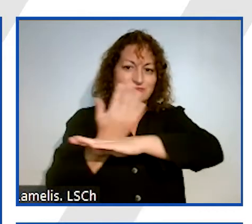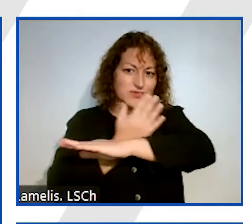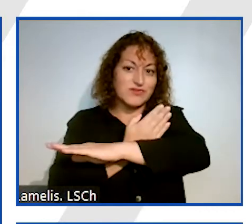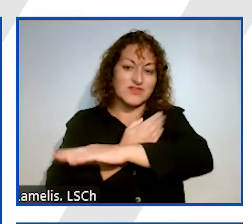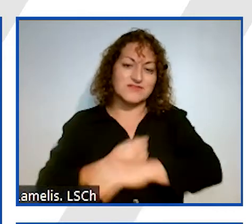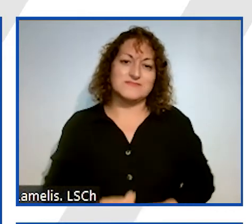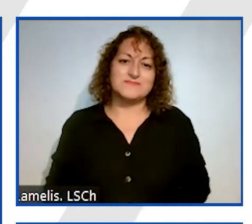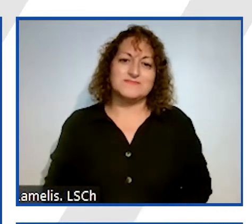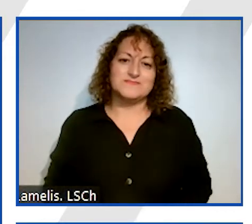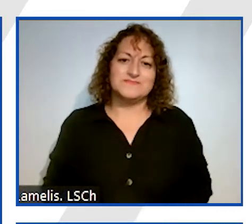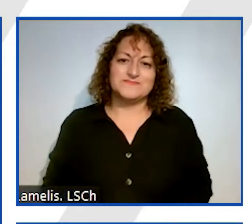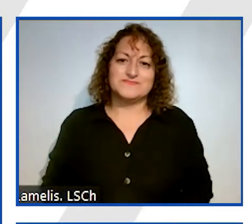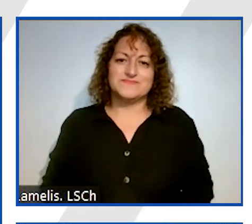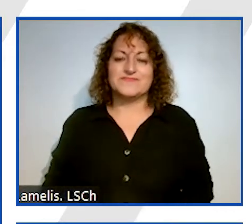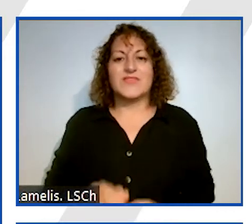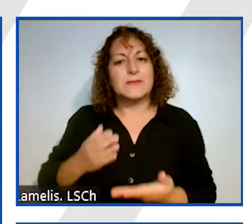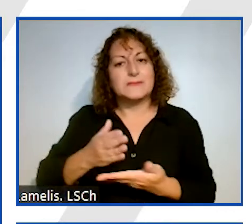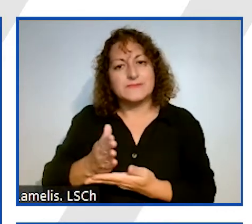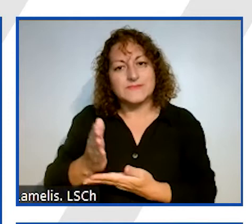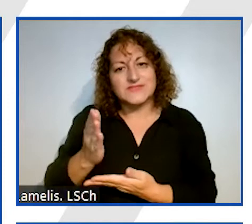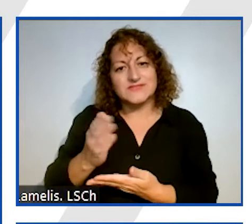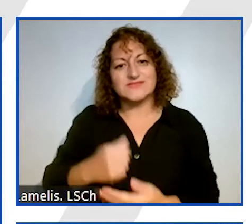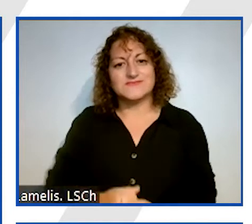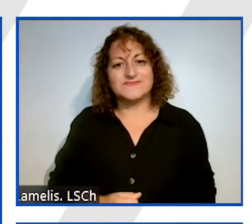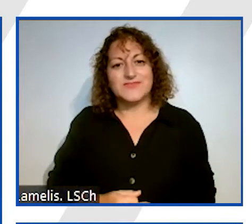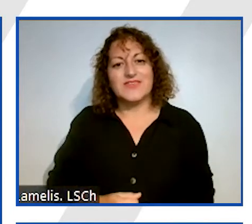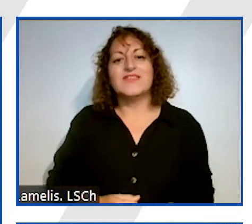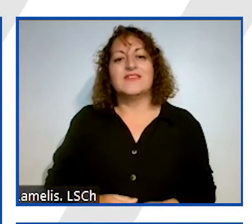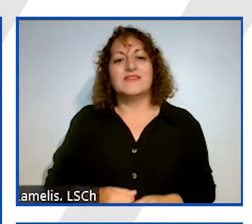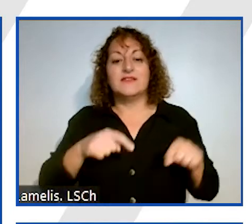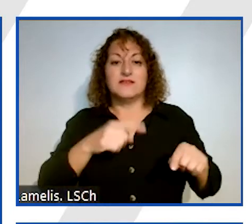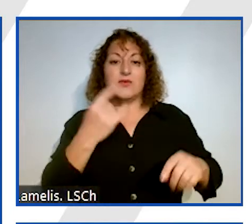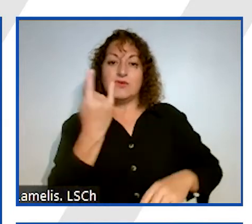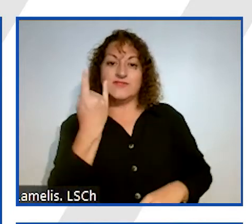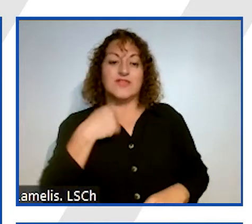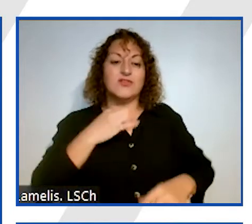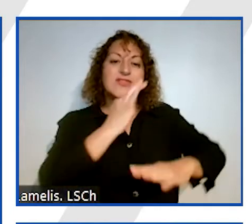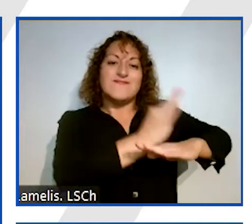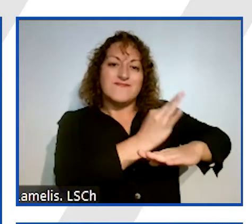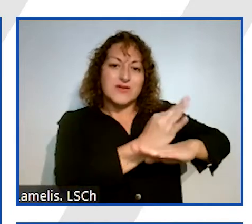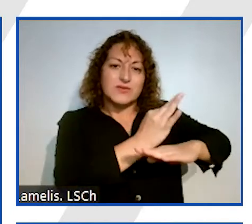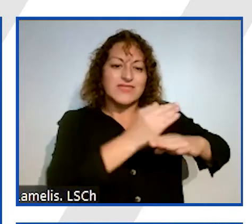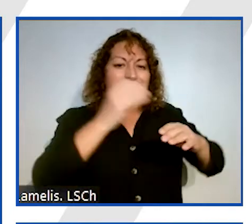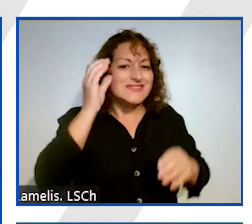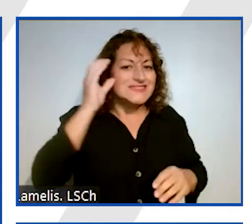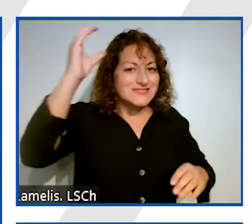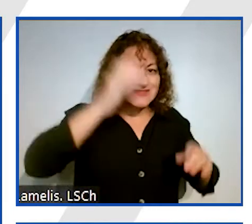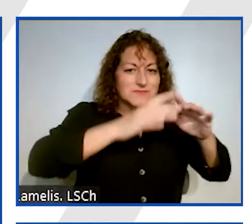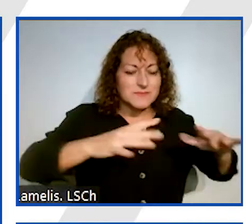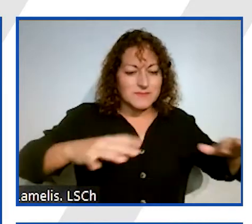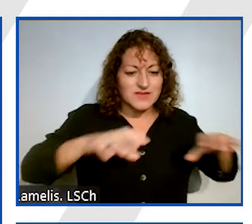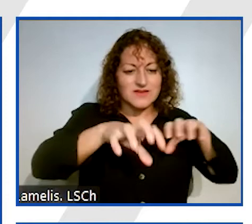a ver si empezamos. Y dentro de la universidad pertenezco a la Facultad de Ciencias del Mar y Recursos